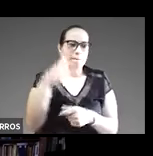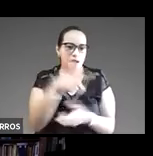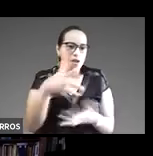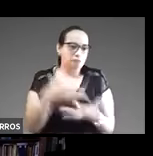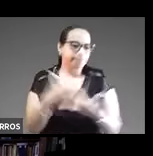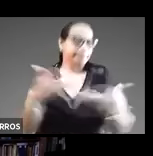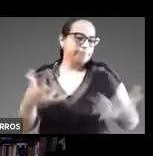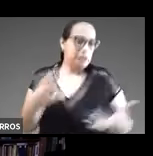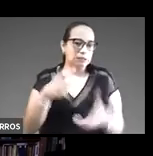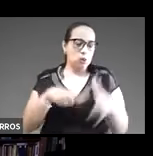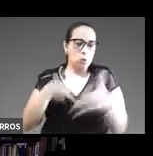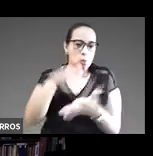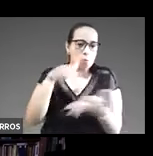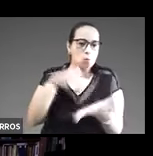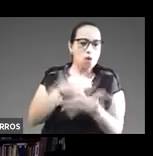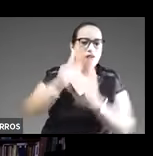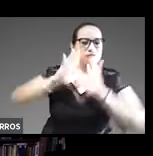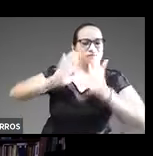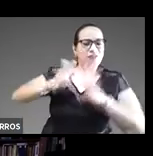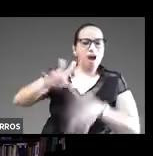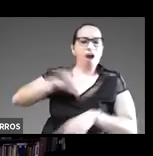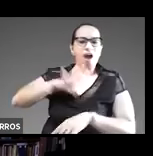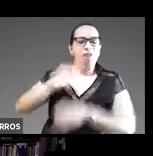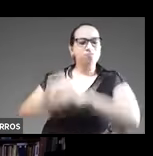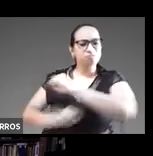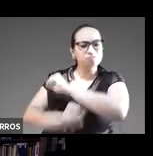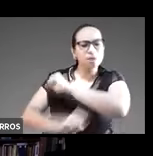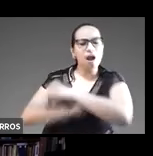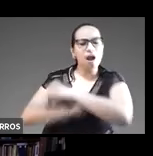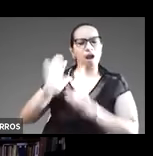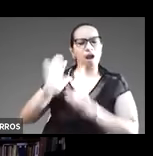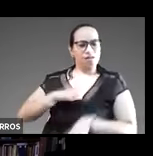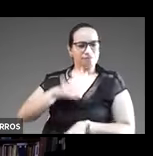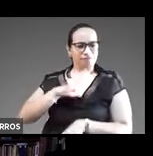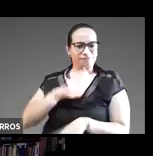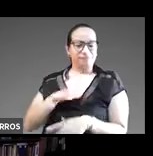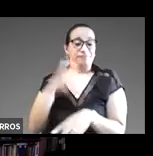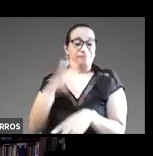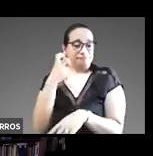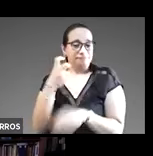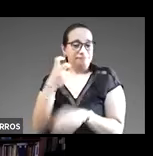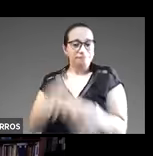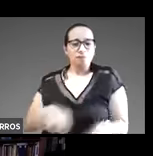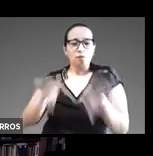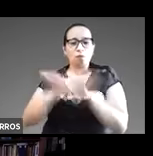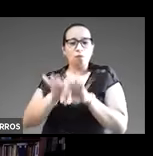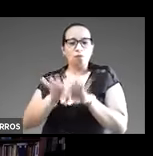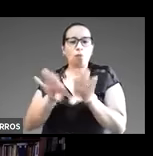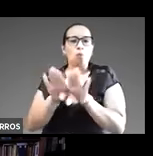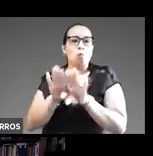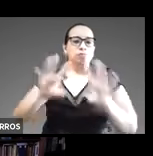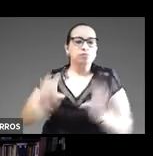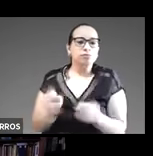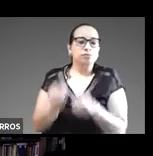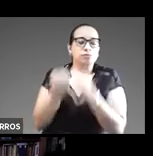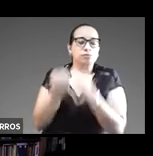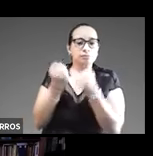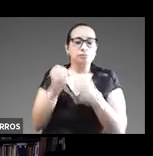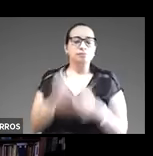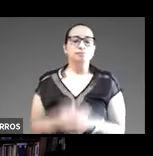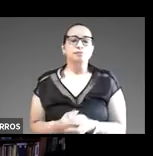el territorio donde ya están los pilares, ¿no? Y eso es importante rescatarlo. Si bien